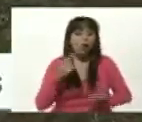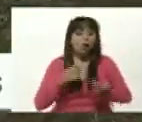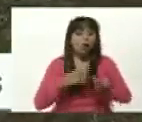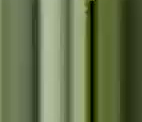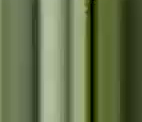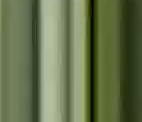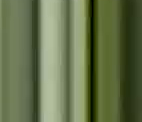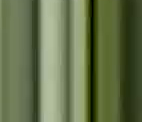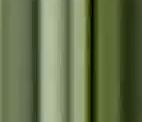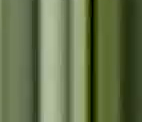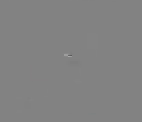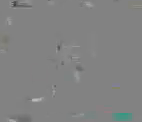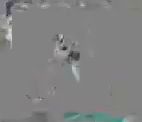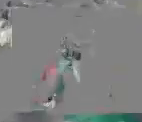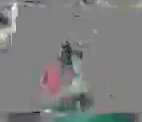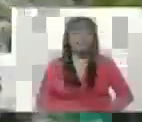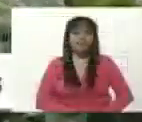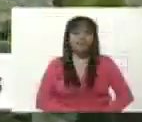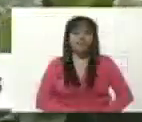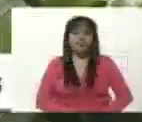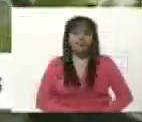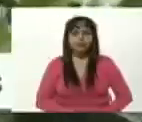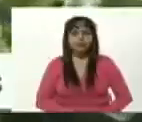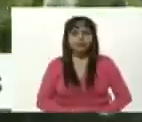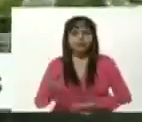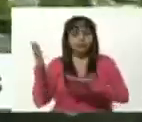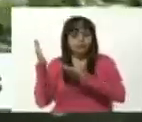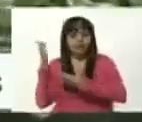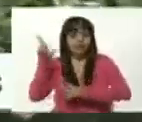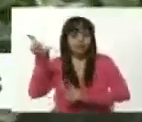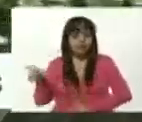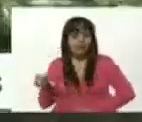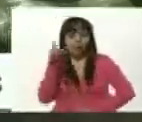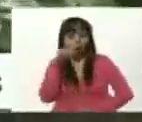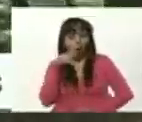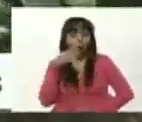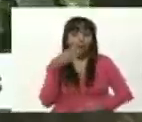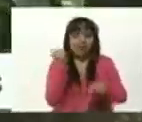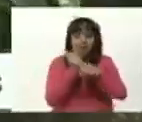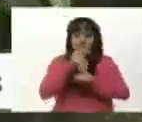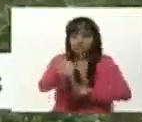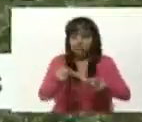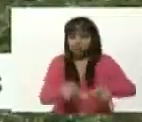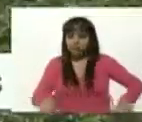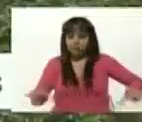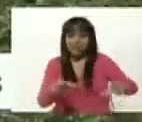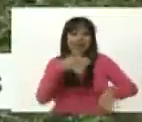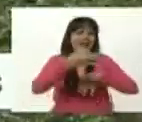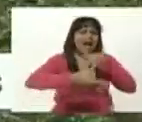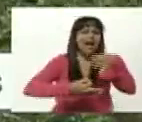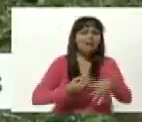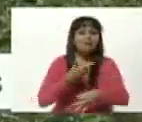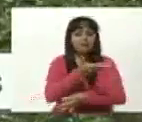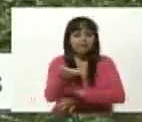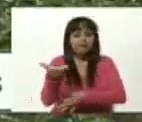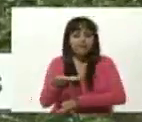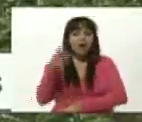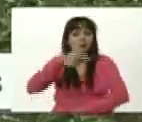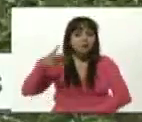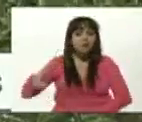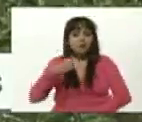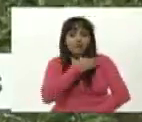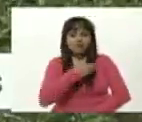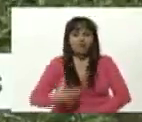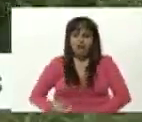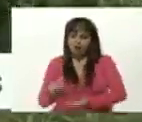y compañero Luis Sala, productor de este espacio, que le cuente a usted y al pueblo venezolano cómo